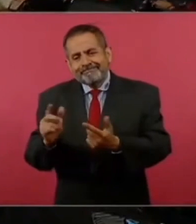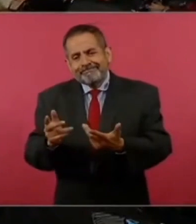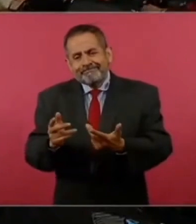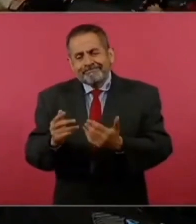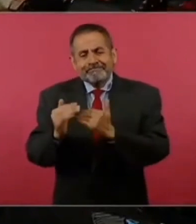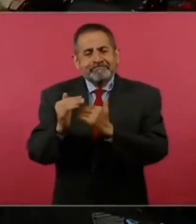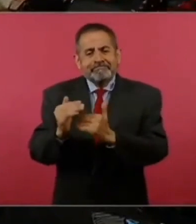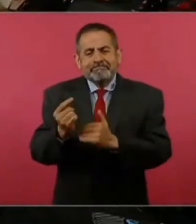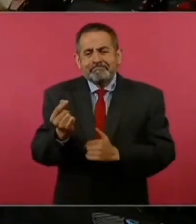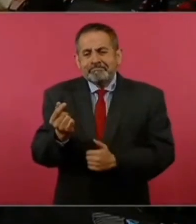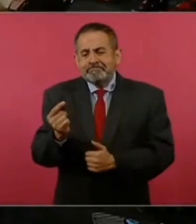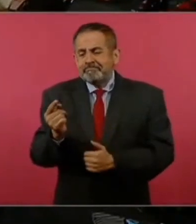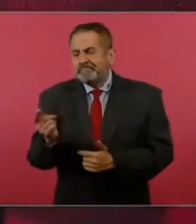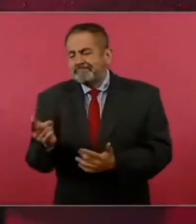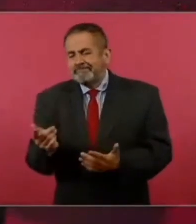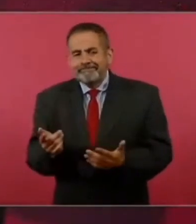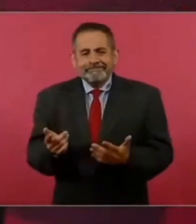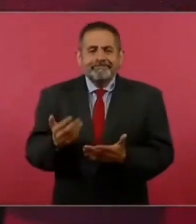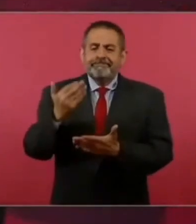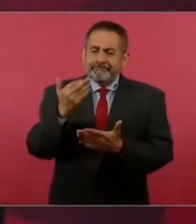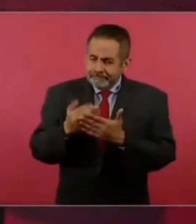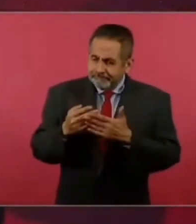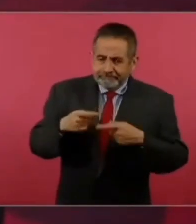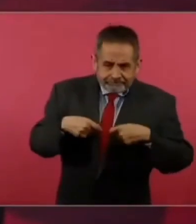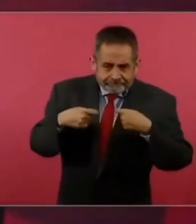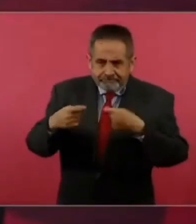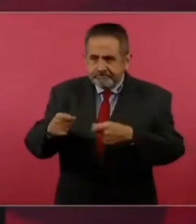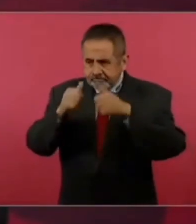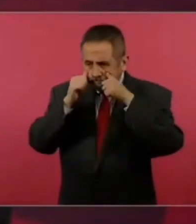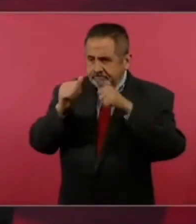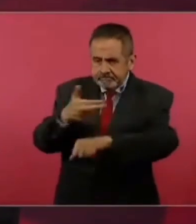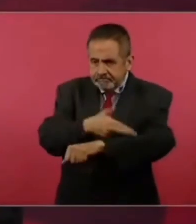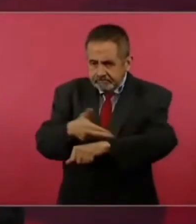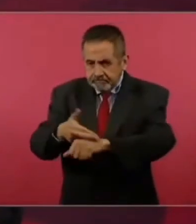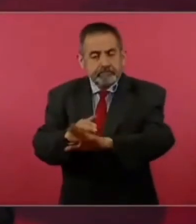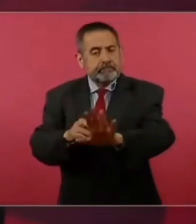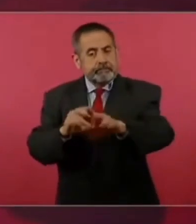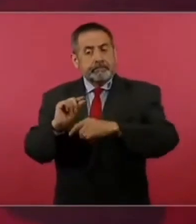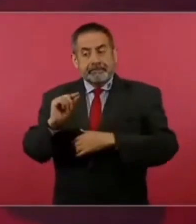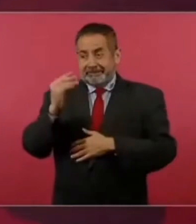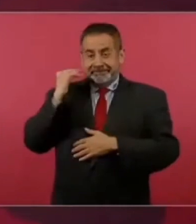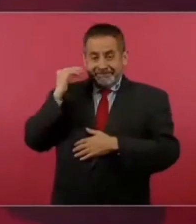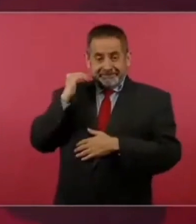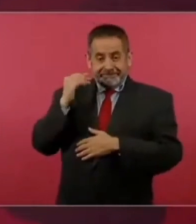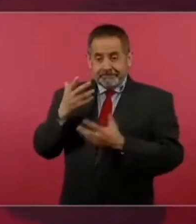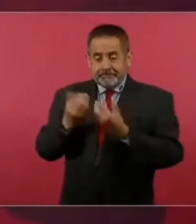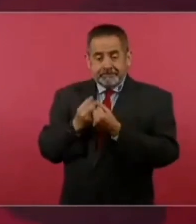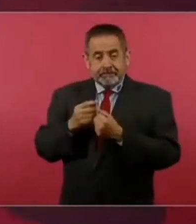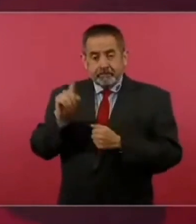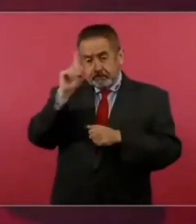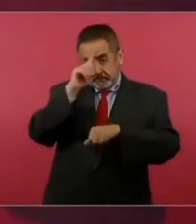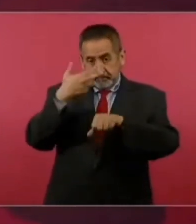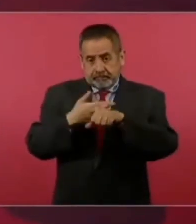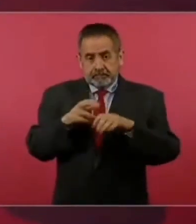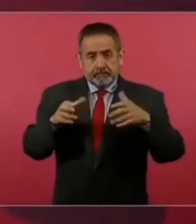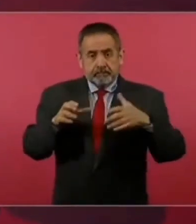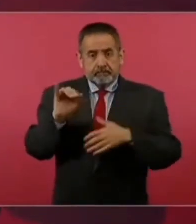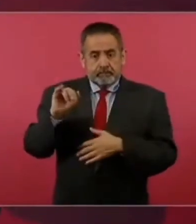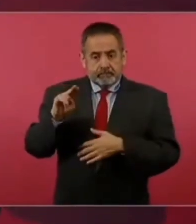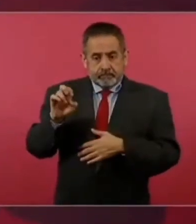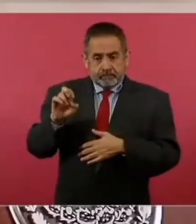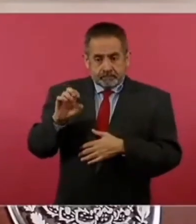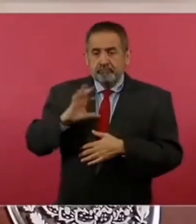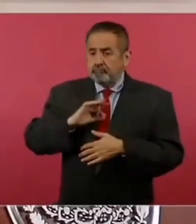limitado porque no se dan facilidades ahora que me reuní con los consejeros del INE fue lo que le